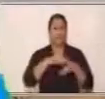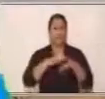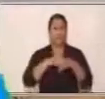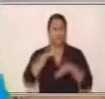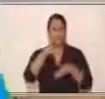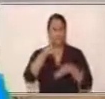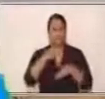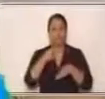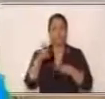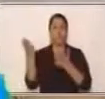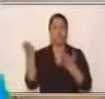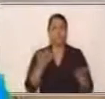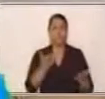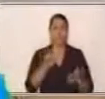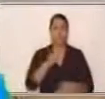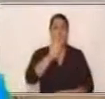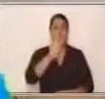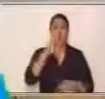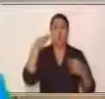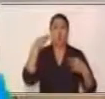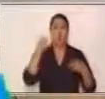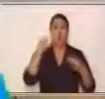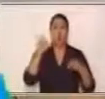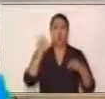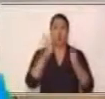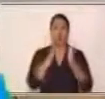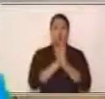papel, de preferencia de diferente color.